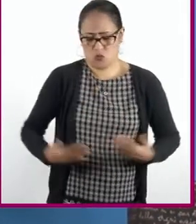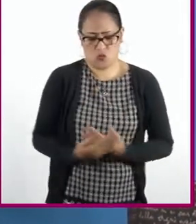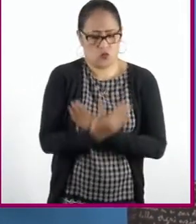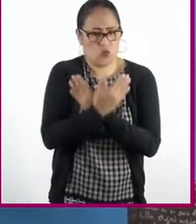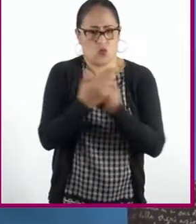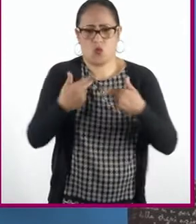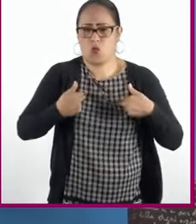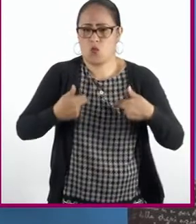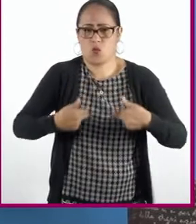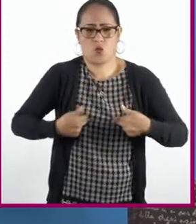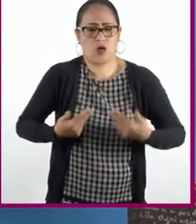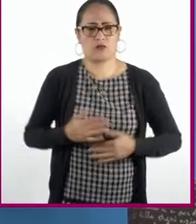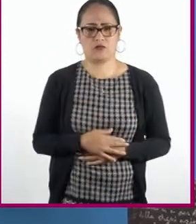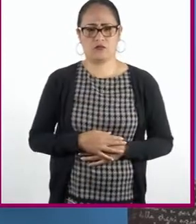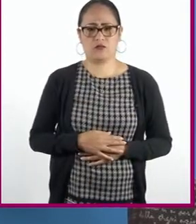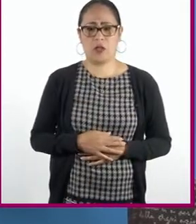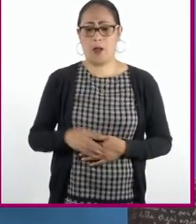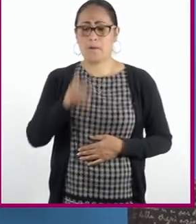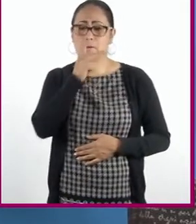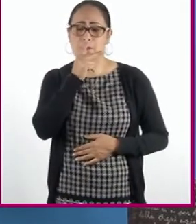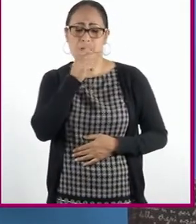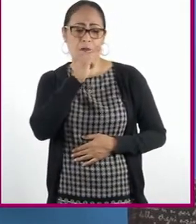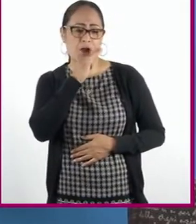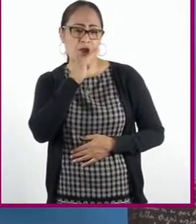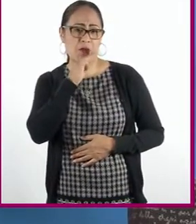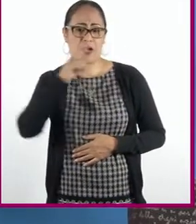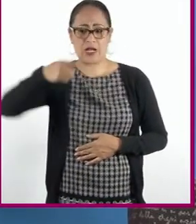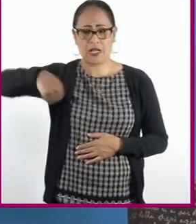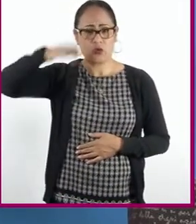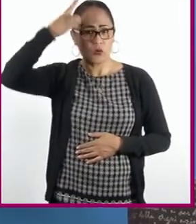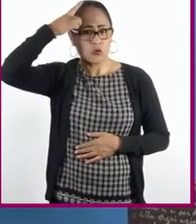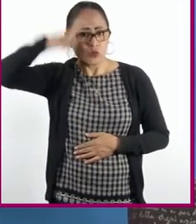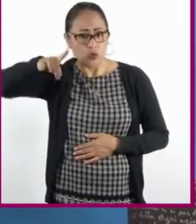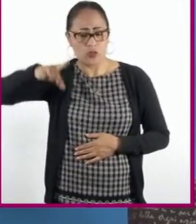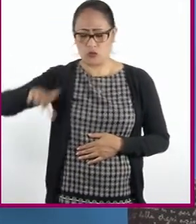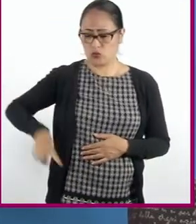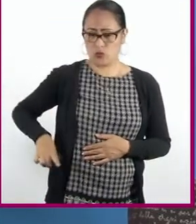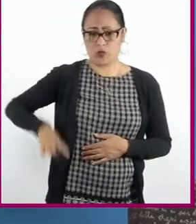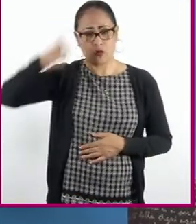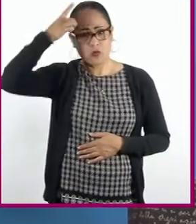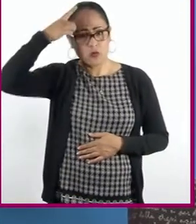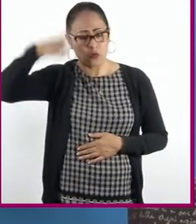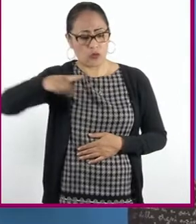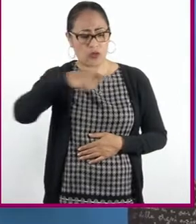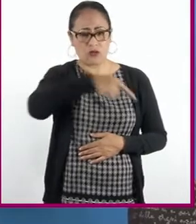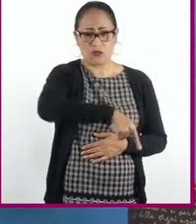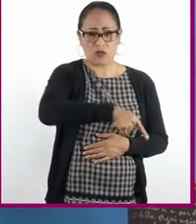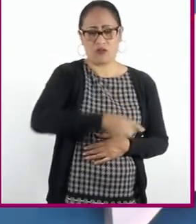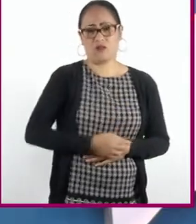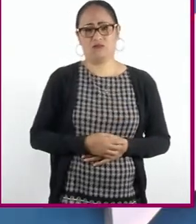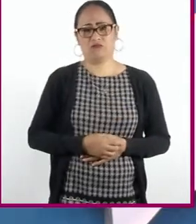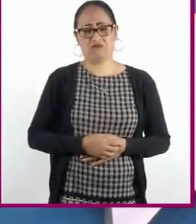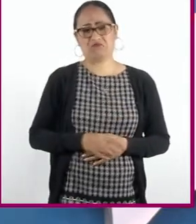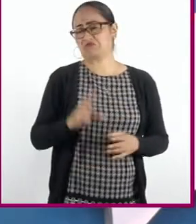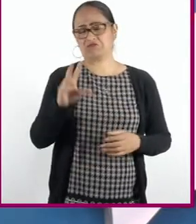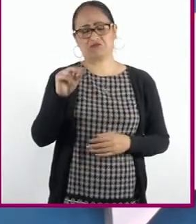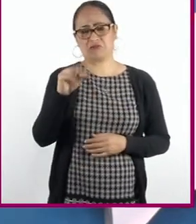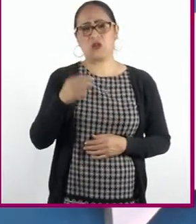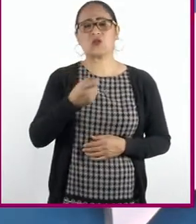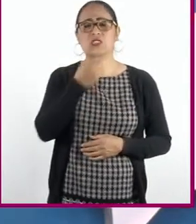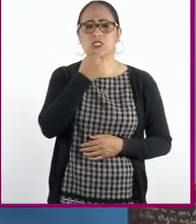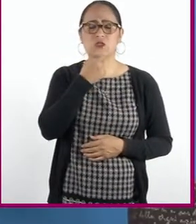niños y niñas no son propiedades de sus familiares, ni del Estado, ni son adultos o adultas en proceso de formación. Los